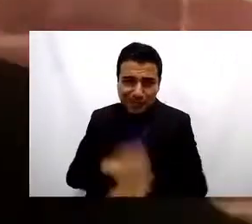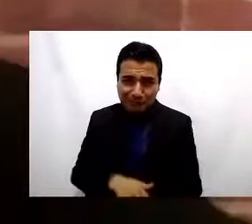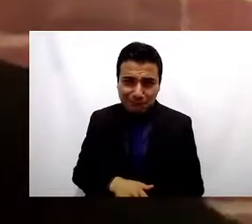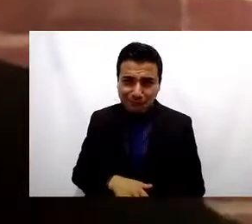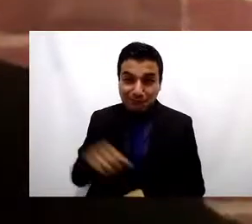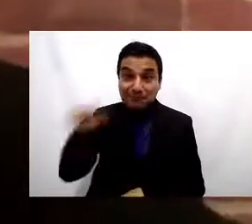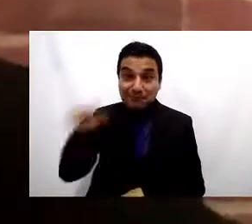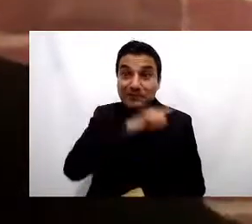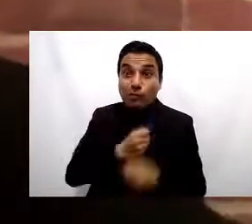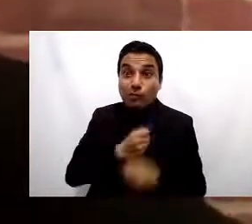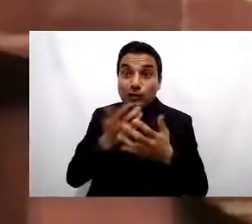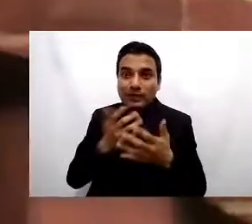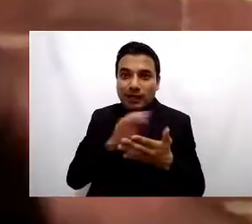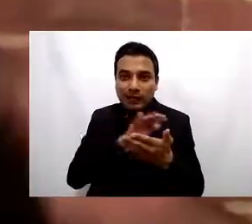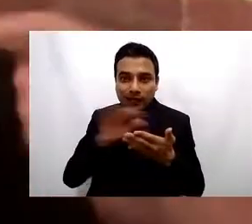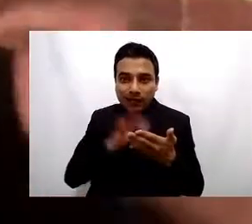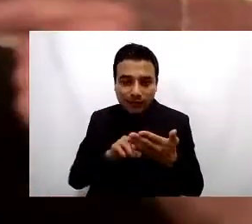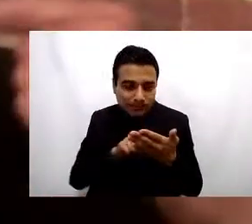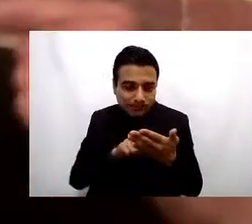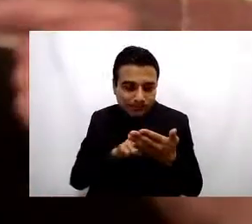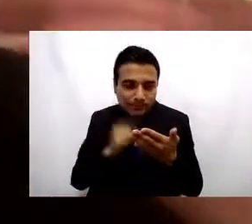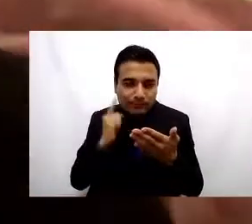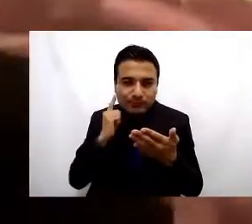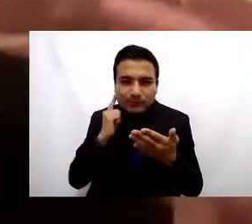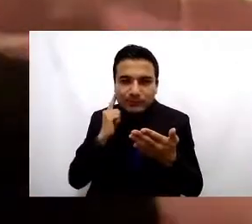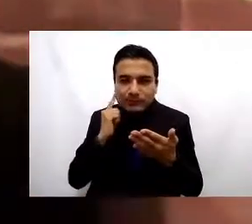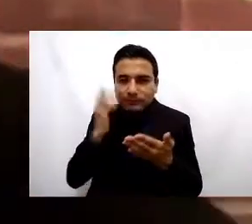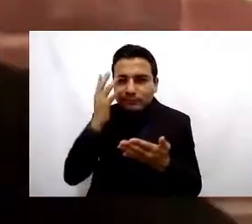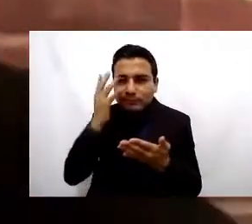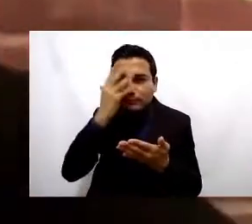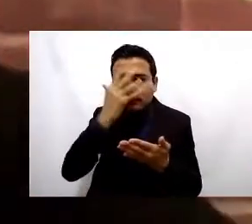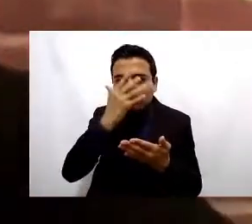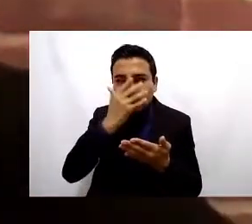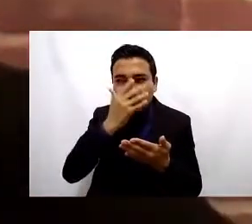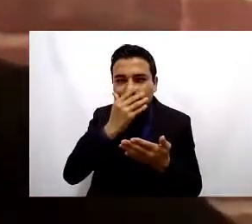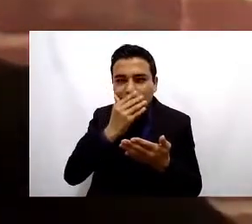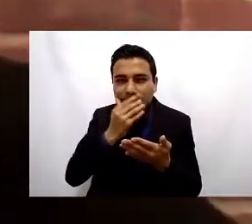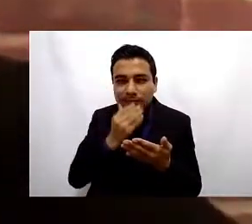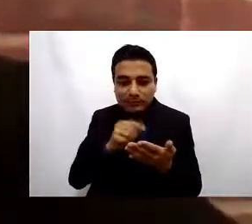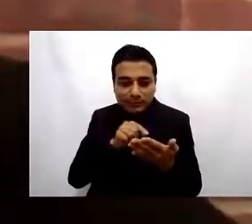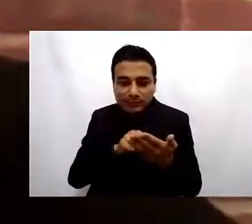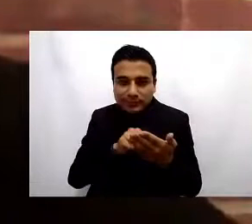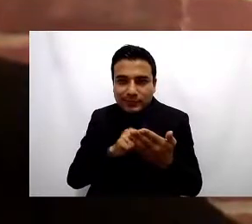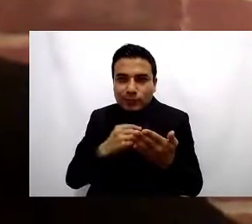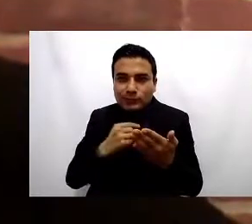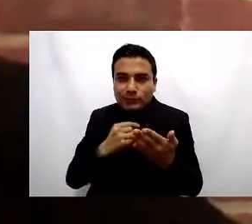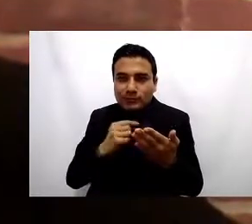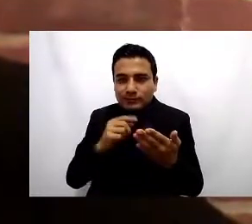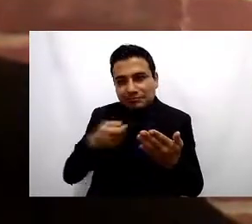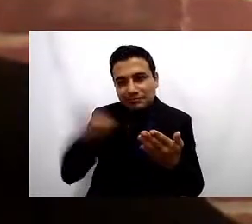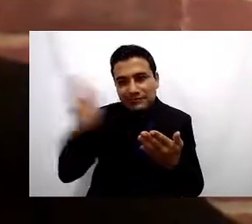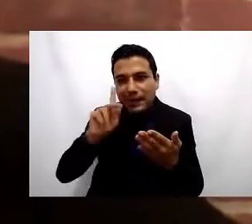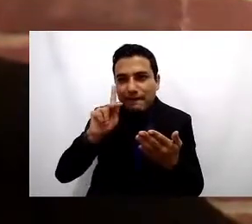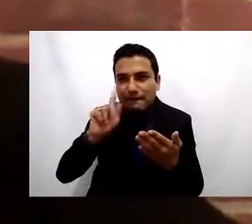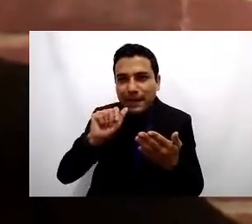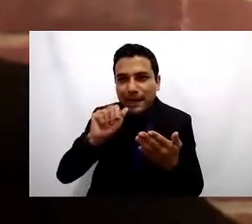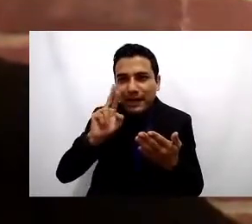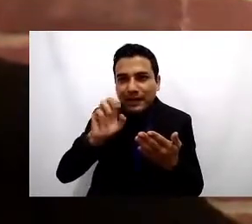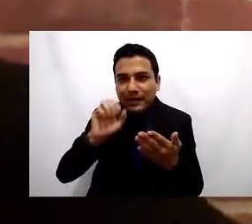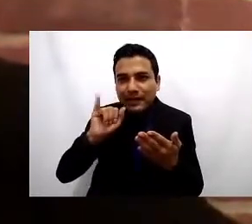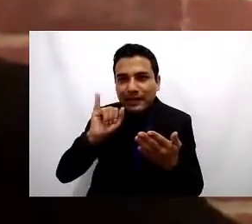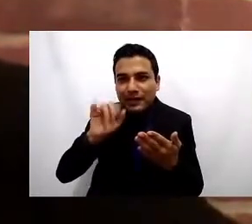al oído. La poesía es un acto de lectura pareidólica. La inteligencia poética